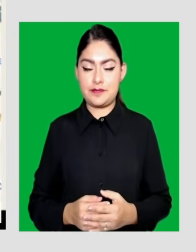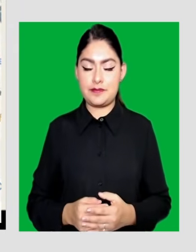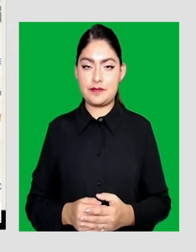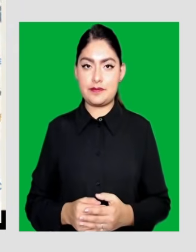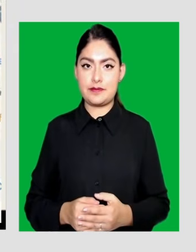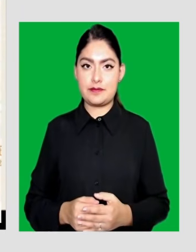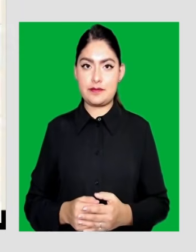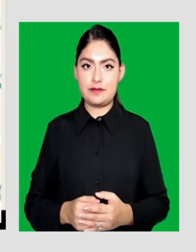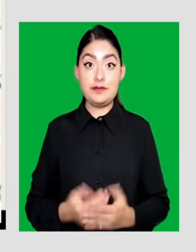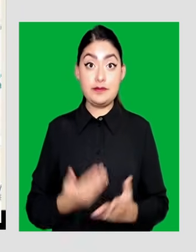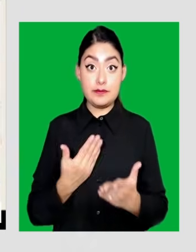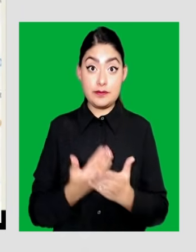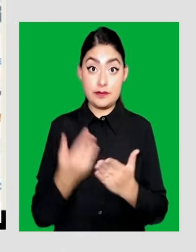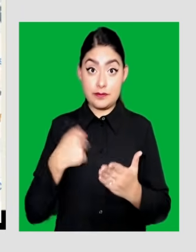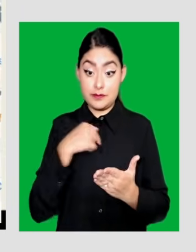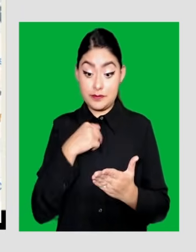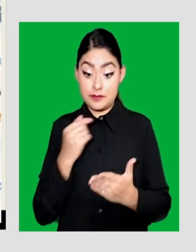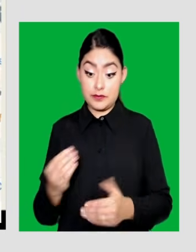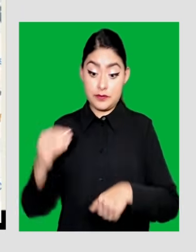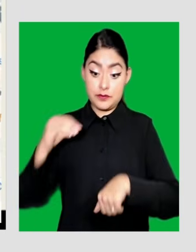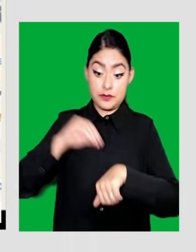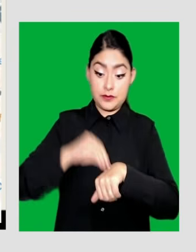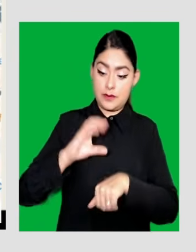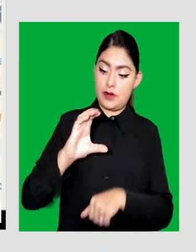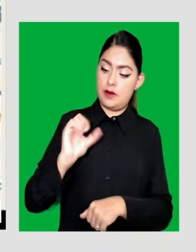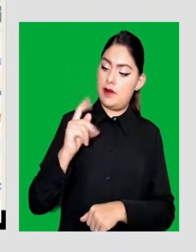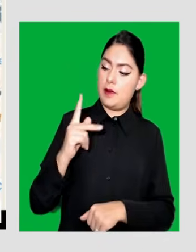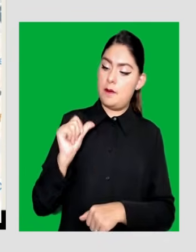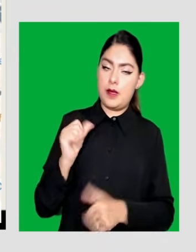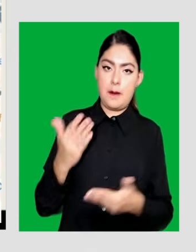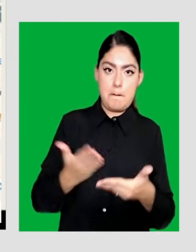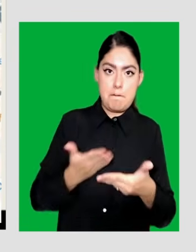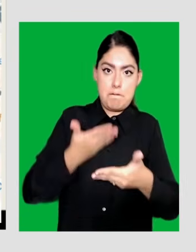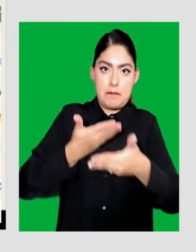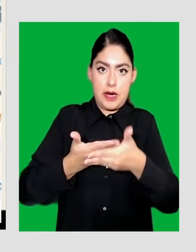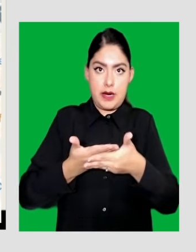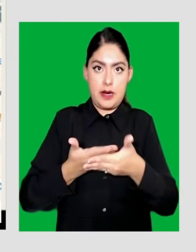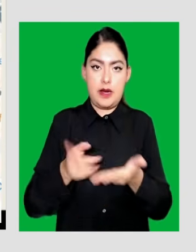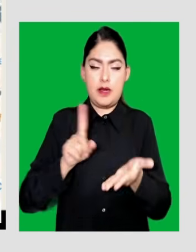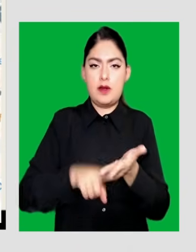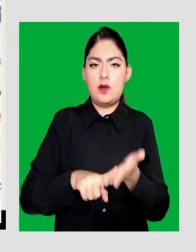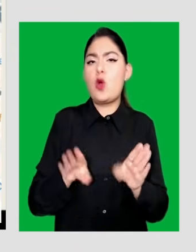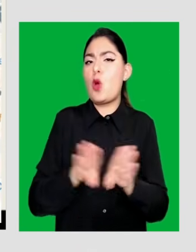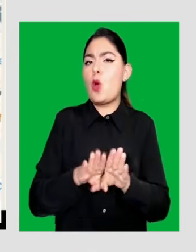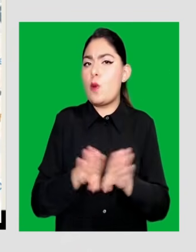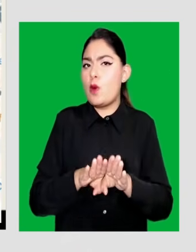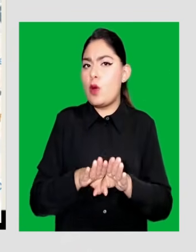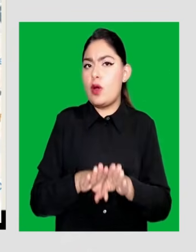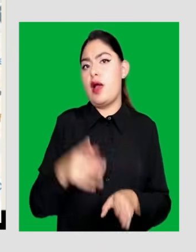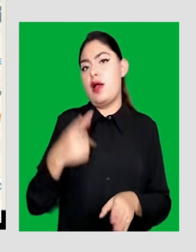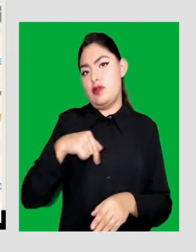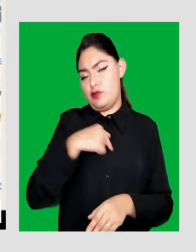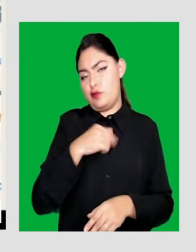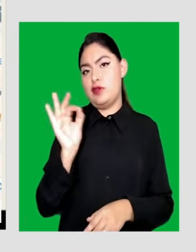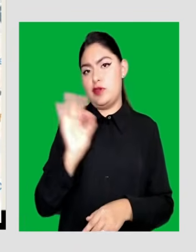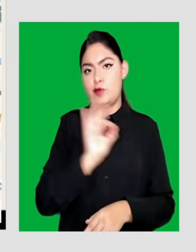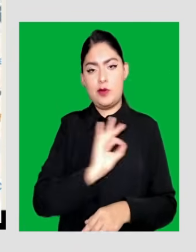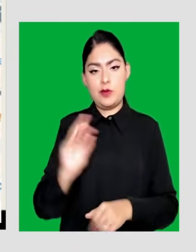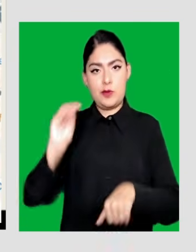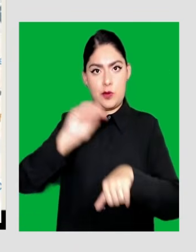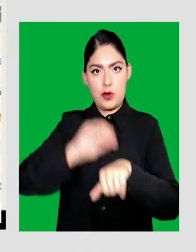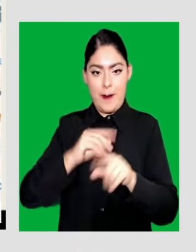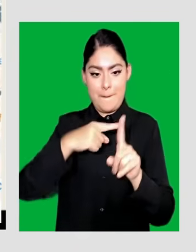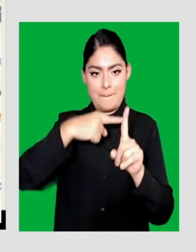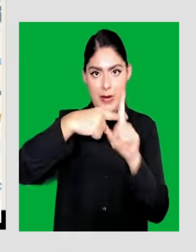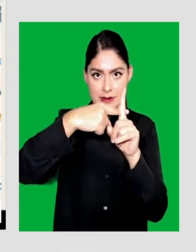Y no solo eso, ahora también en la pestaña del lado izquierdo podemos ver que ese punto se ha agregado a las capas con